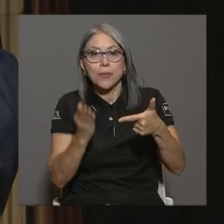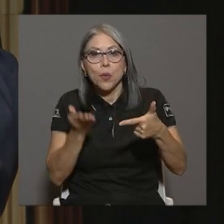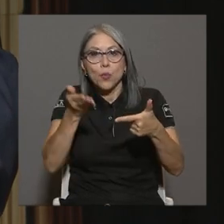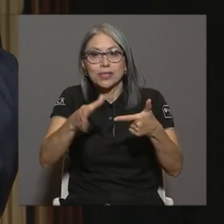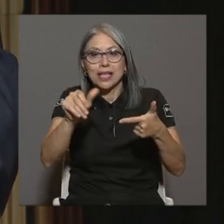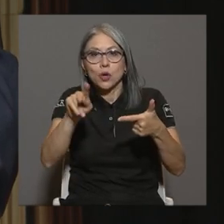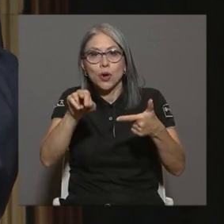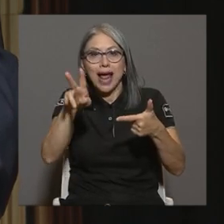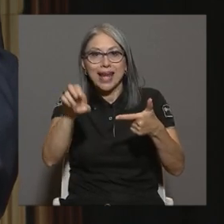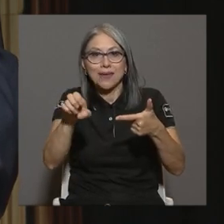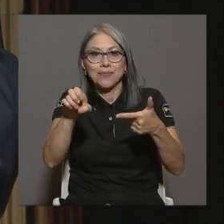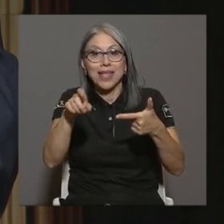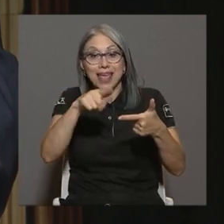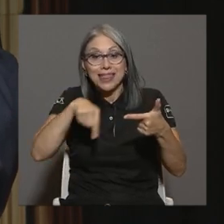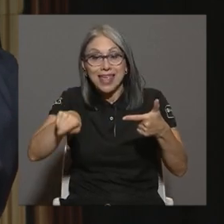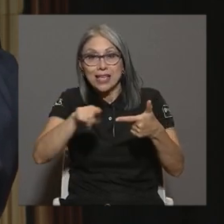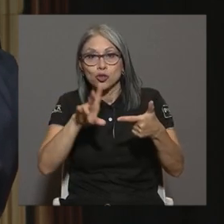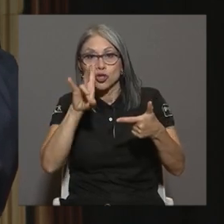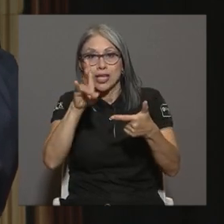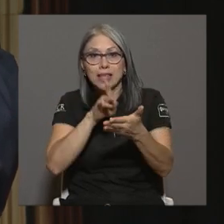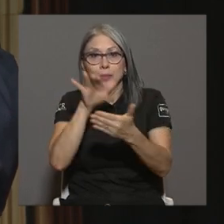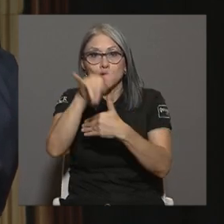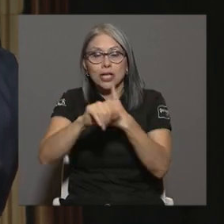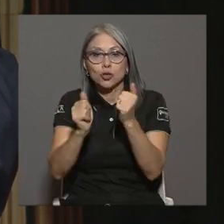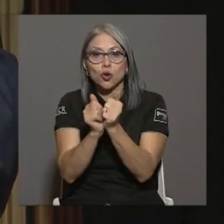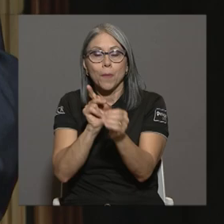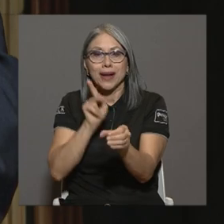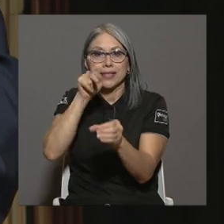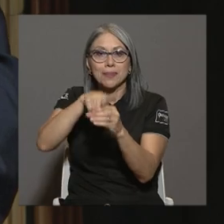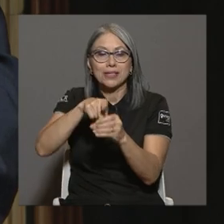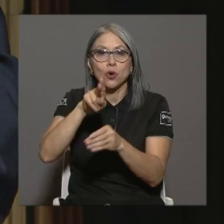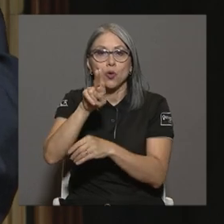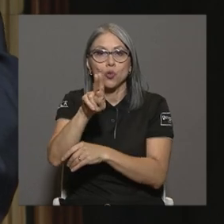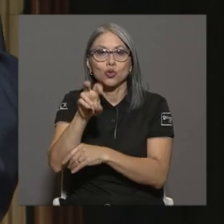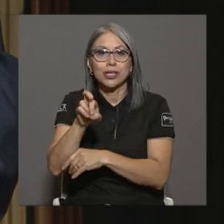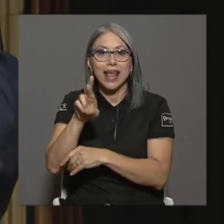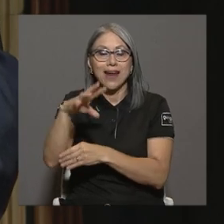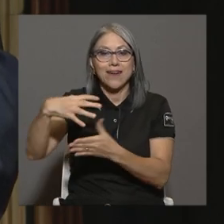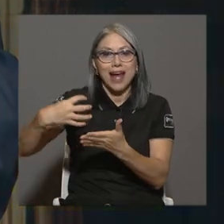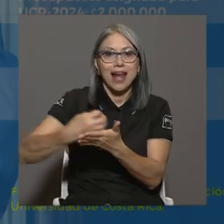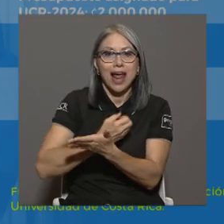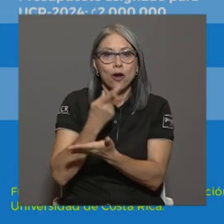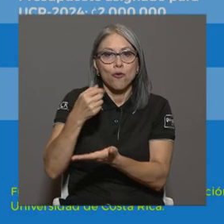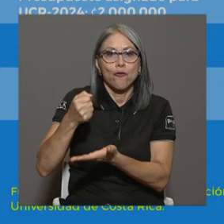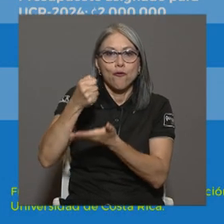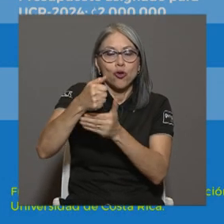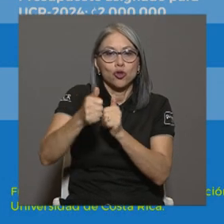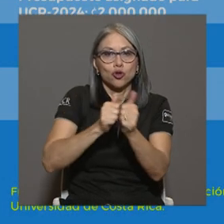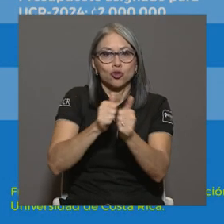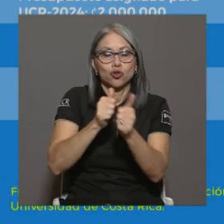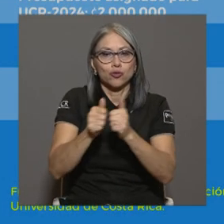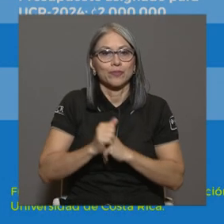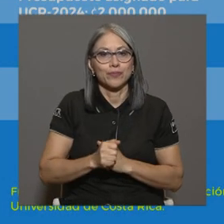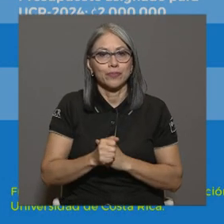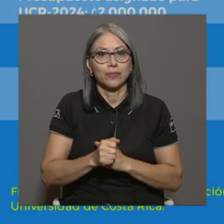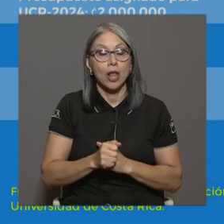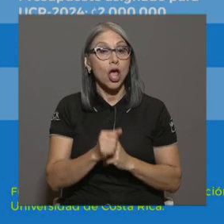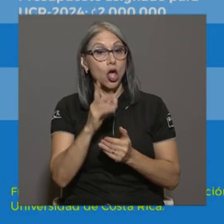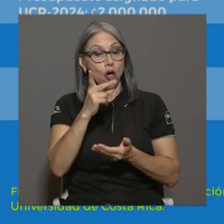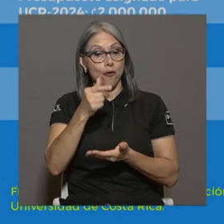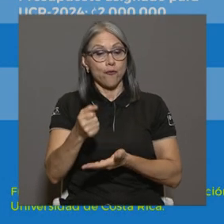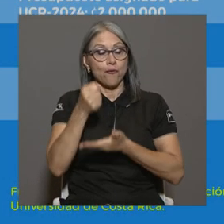cuales 7 proyectos con participación UCR ganaron fondos. Respecto a los fondos